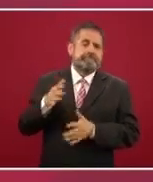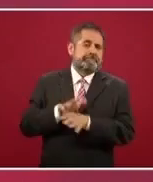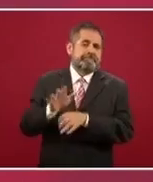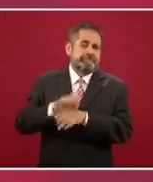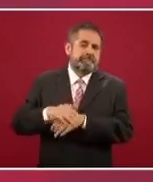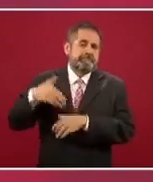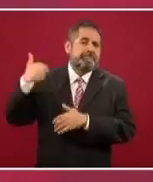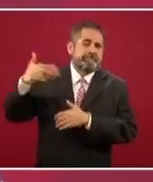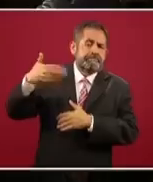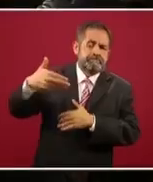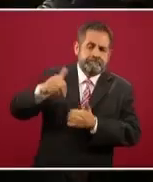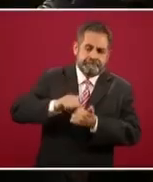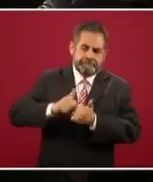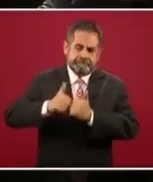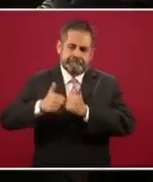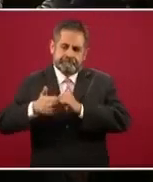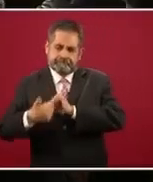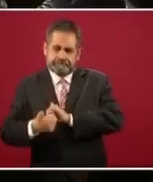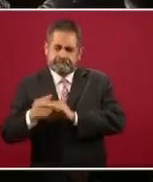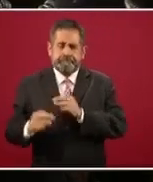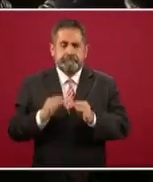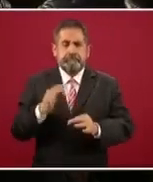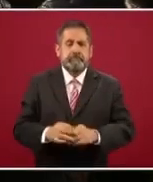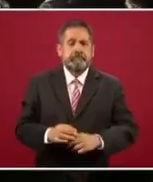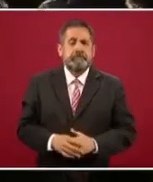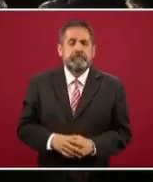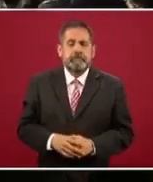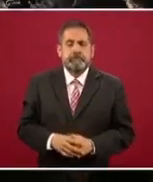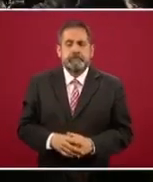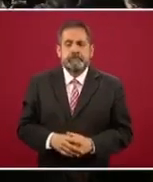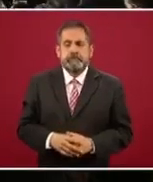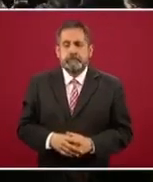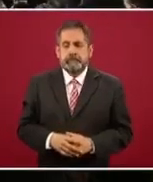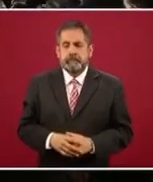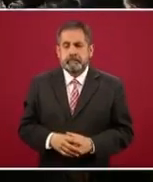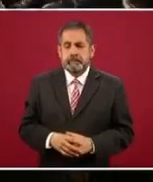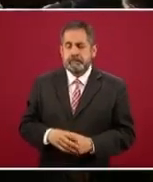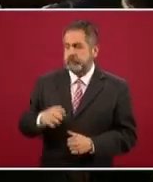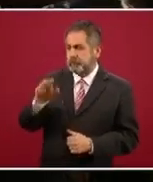hacerlo. Muchas gracias. Señor secretario, aprovecharía,